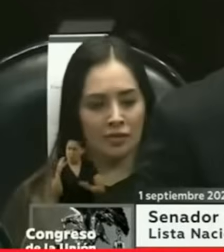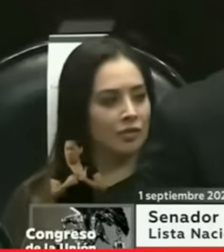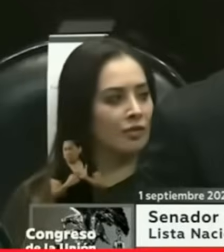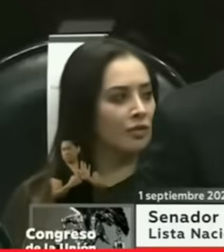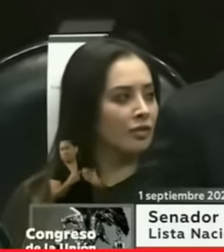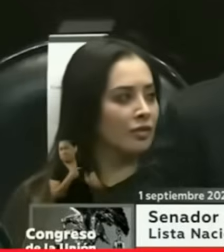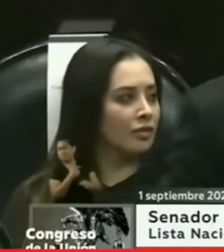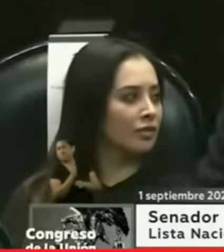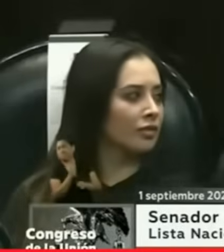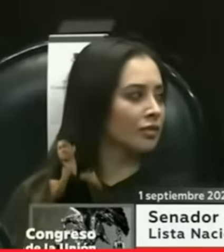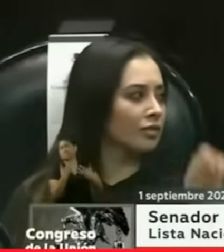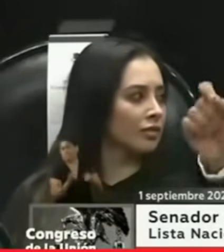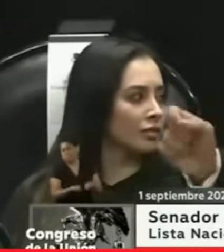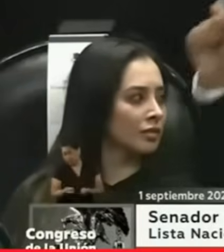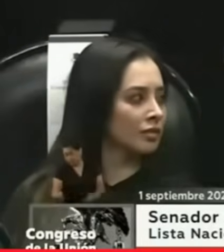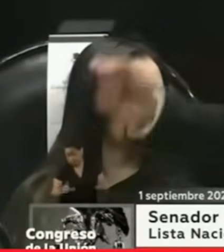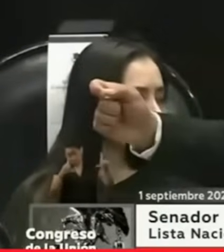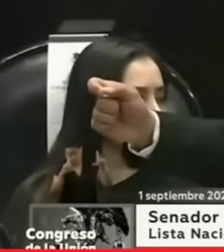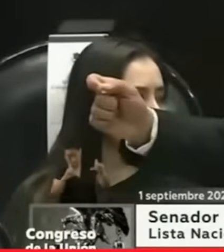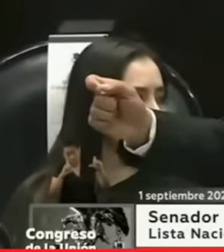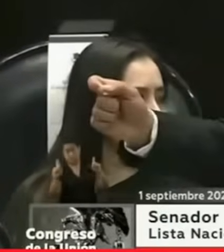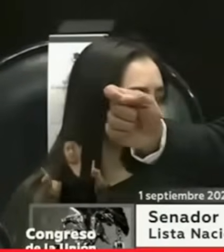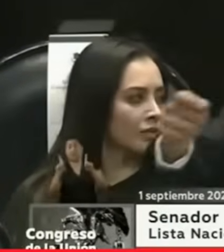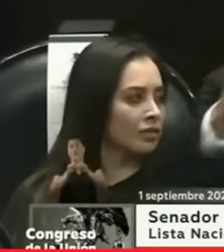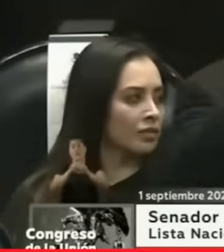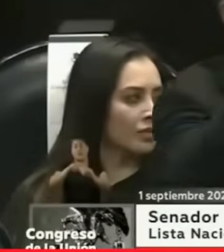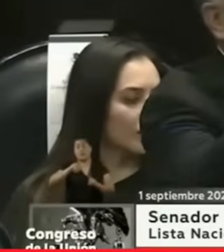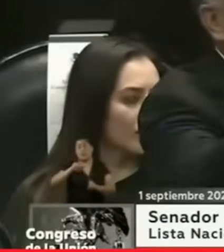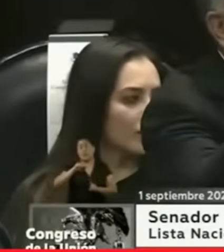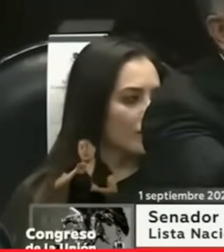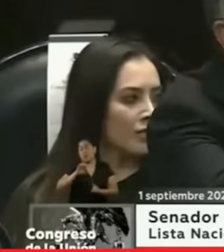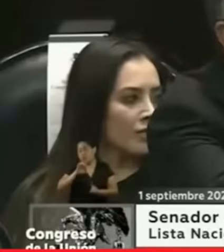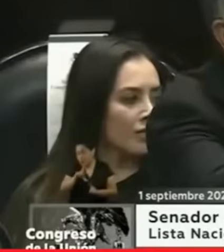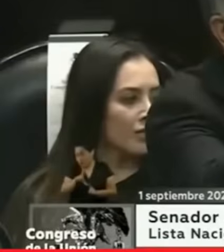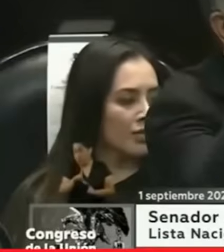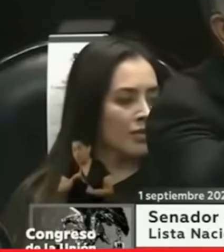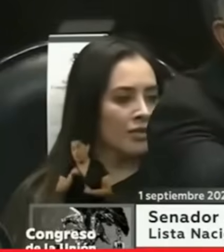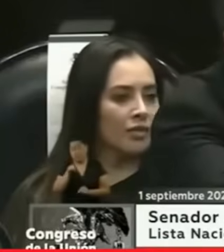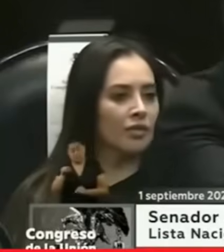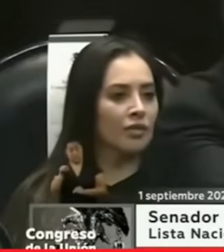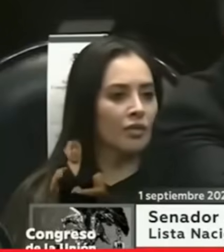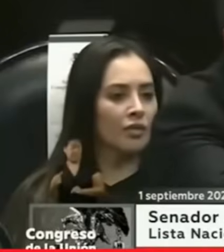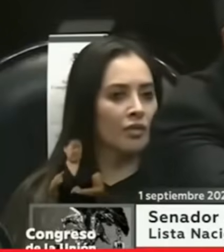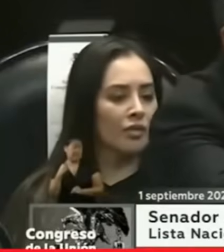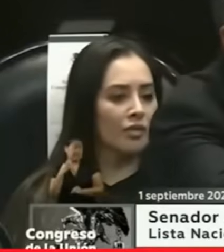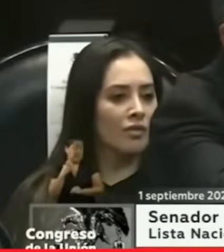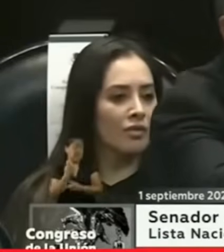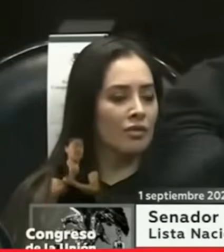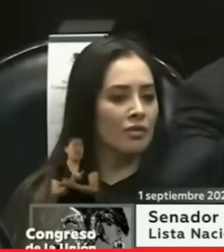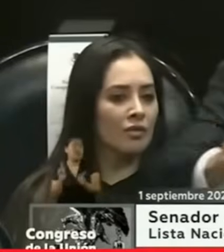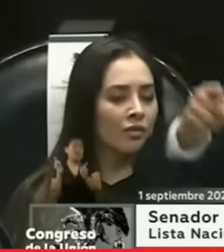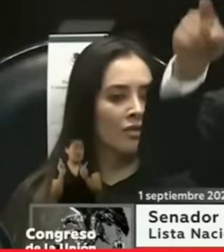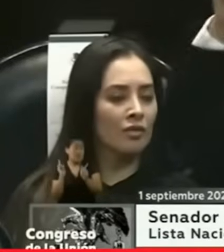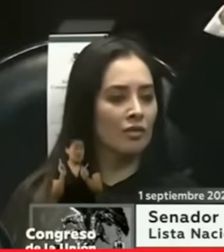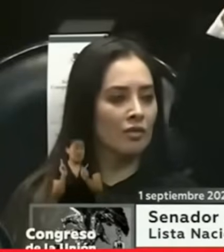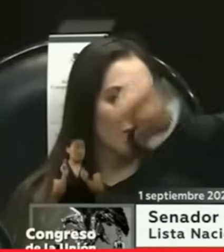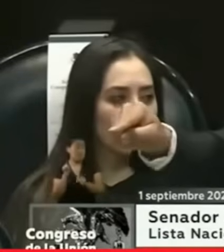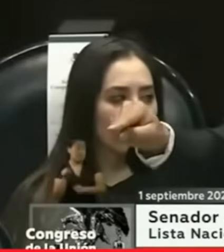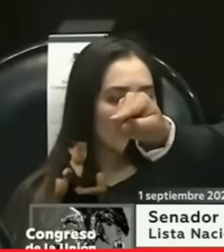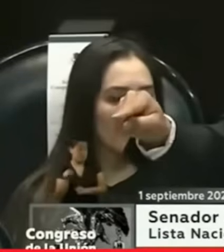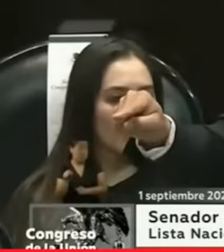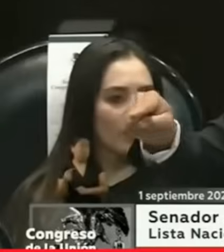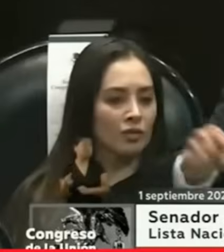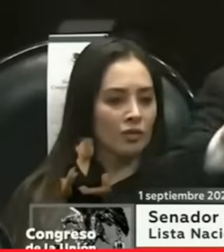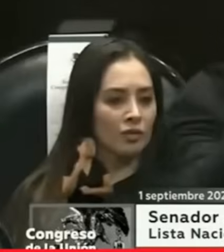no se reunió con ninguna de esta gente, nadie lo recibió, pero estoy seguro que sí lo recibió un cabildero